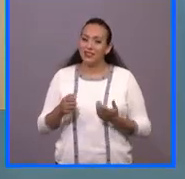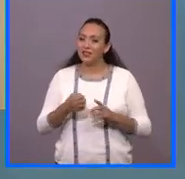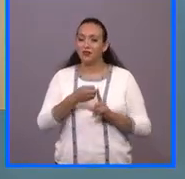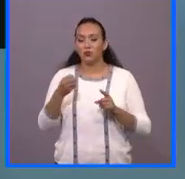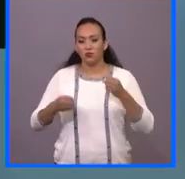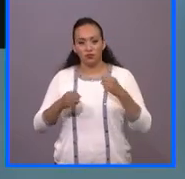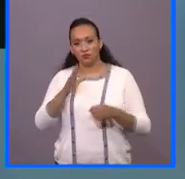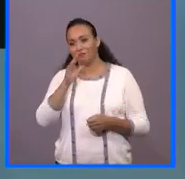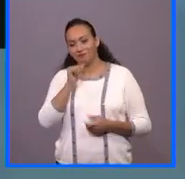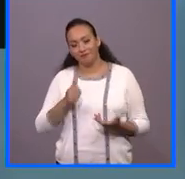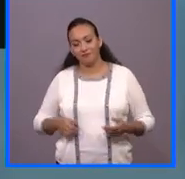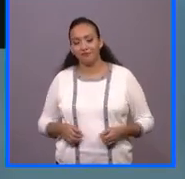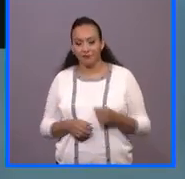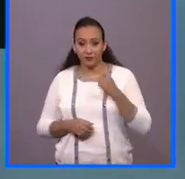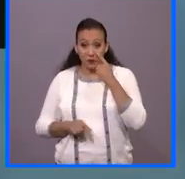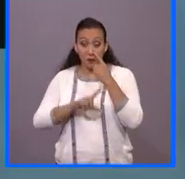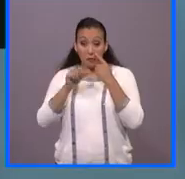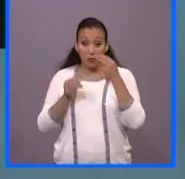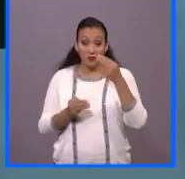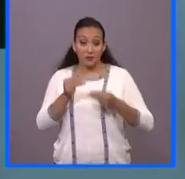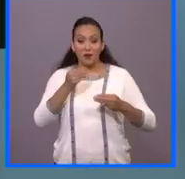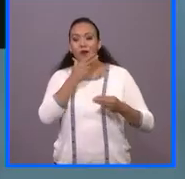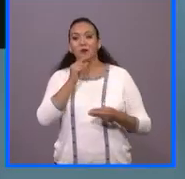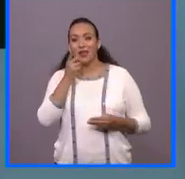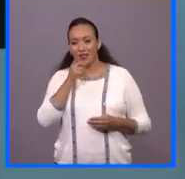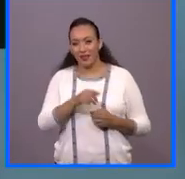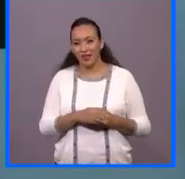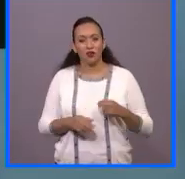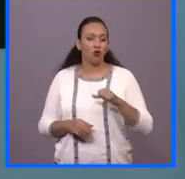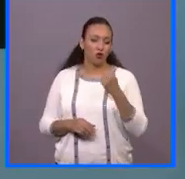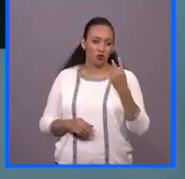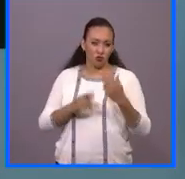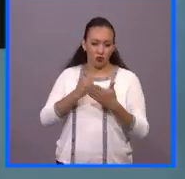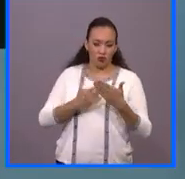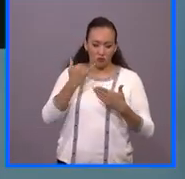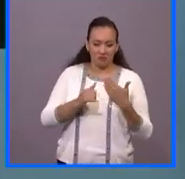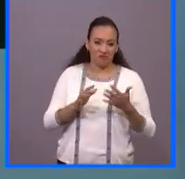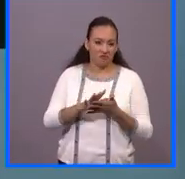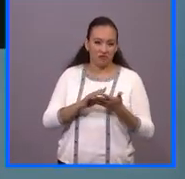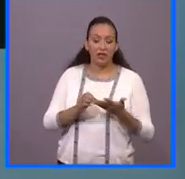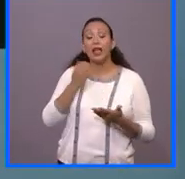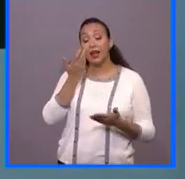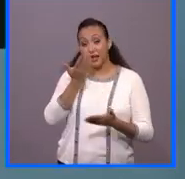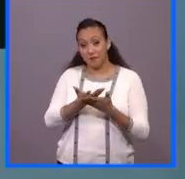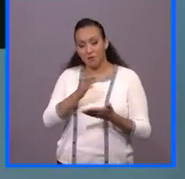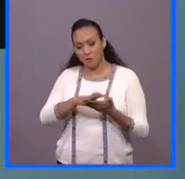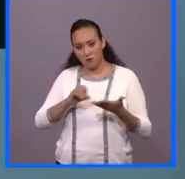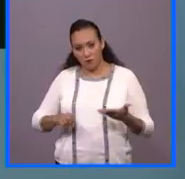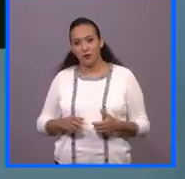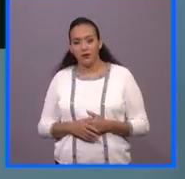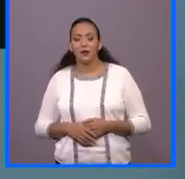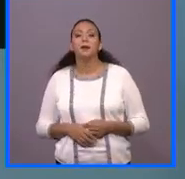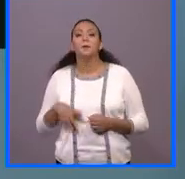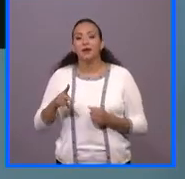de justicia. Las y los magistrados decidieron retirar otros 2 proyectos de los que se proponía su desechamiento y que impugnaban